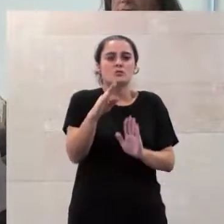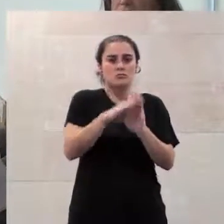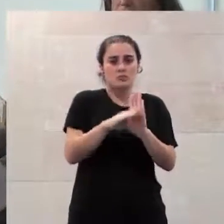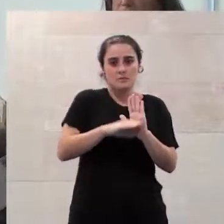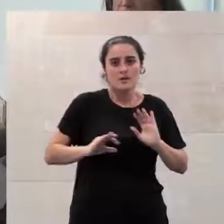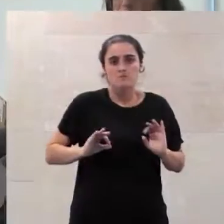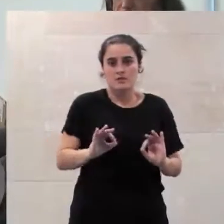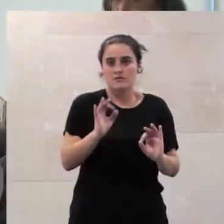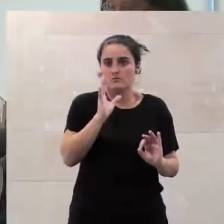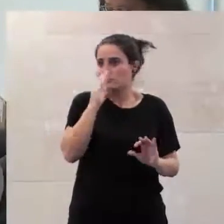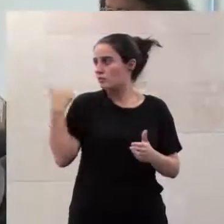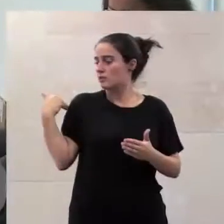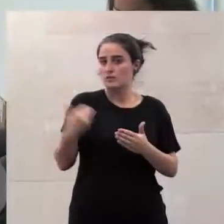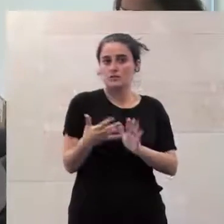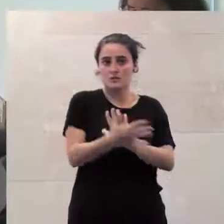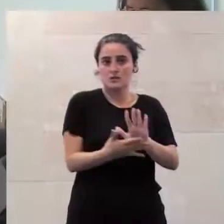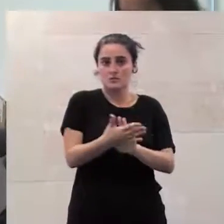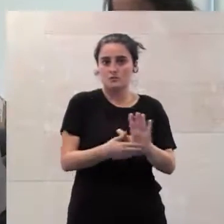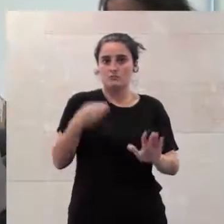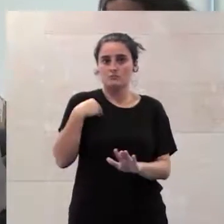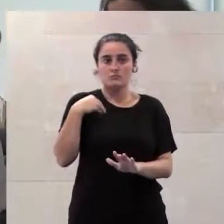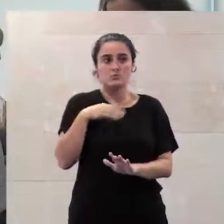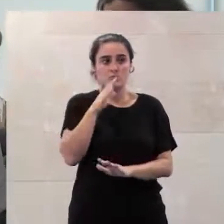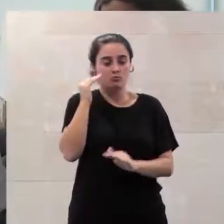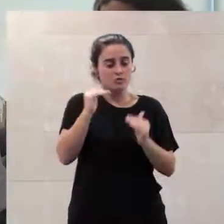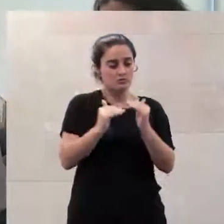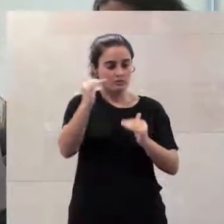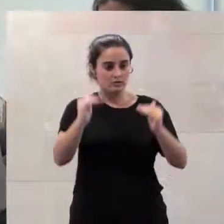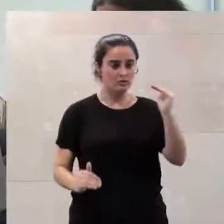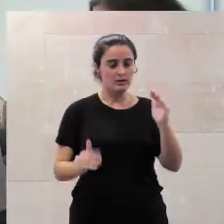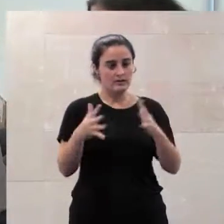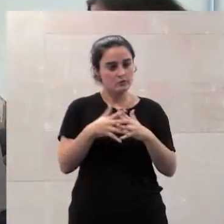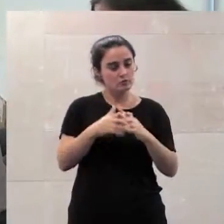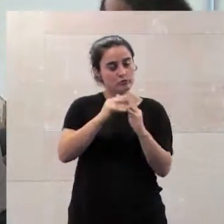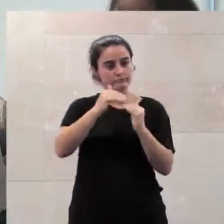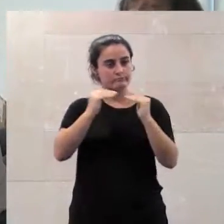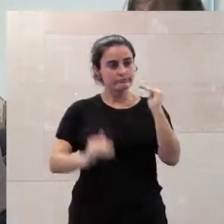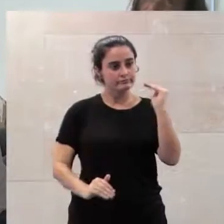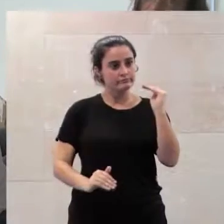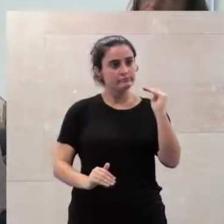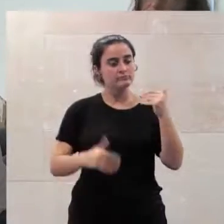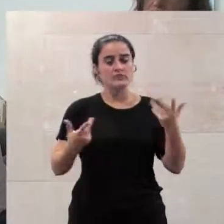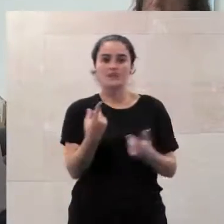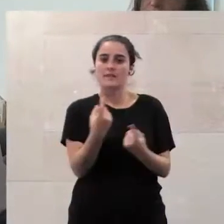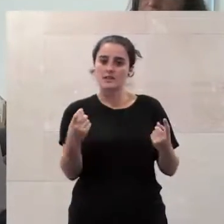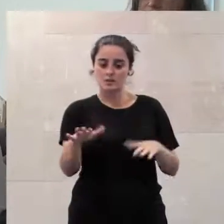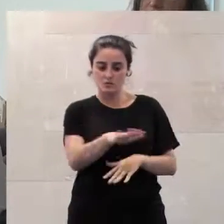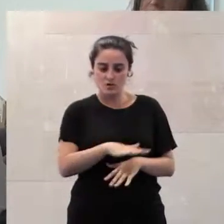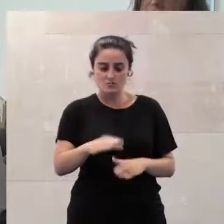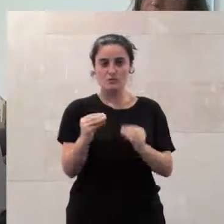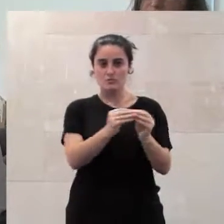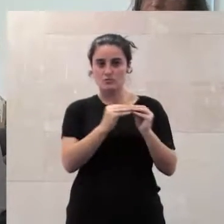pues por todo lo que se ha comentado aquí antes, ¿no? Por esa desigualdad estructural que padecemos. Entonces necesitamos espacios